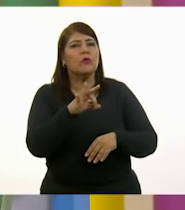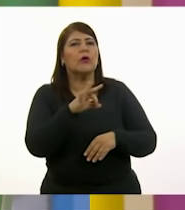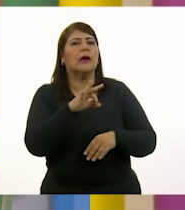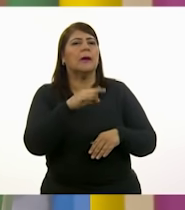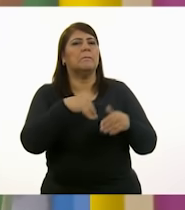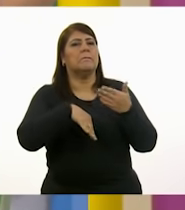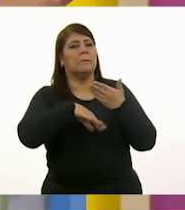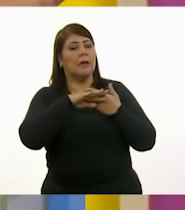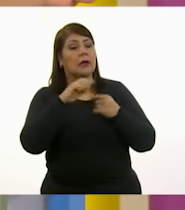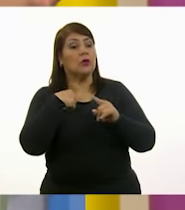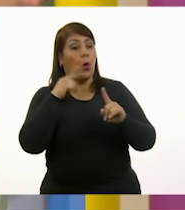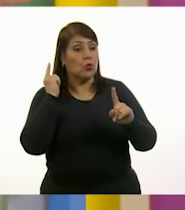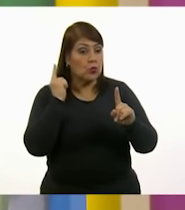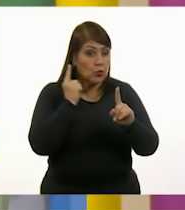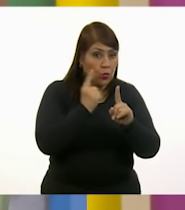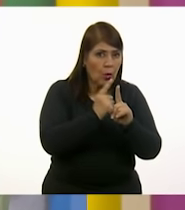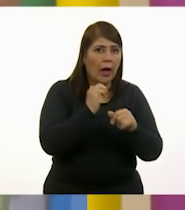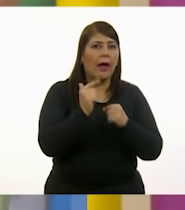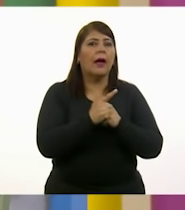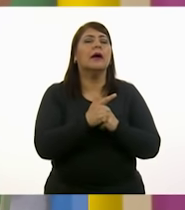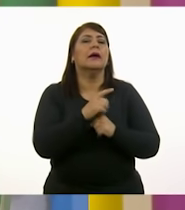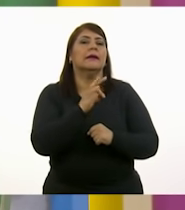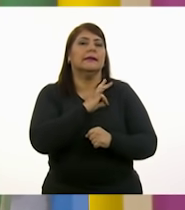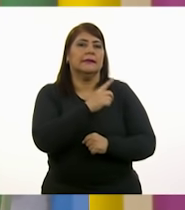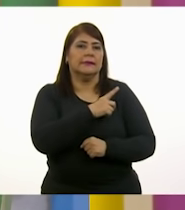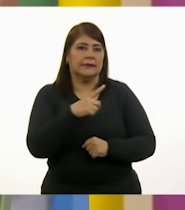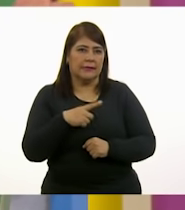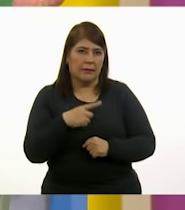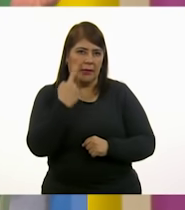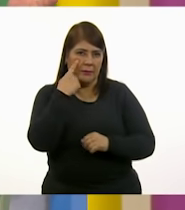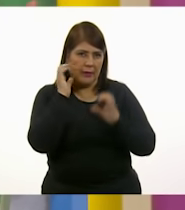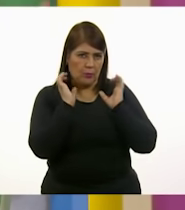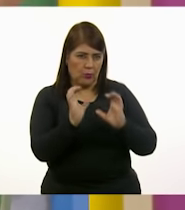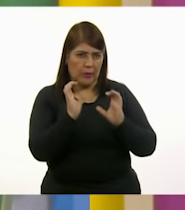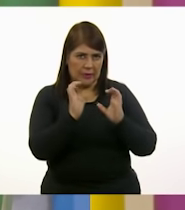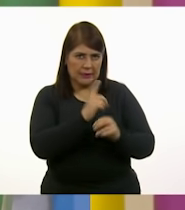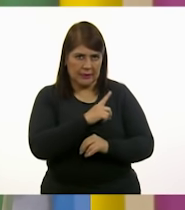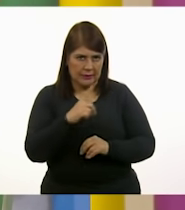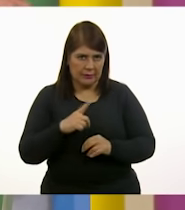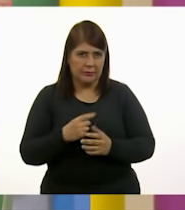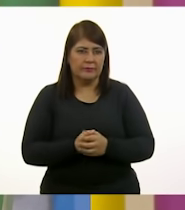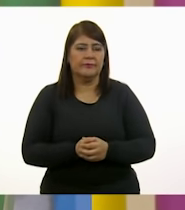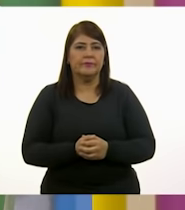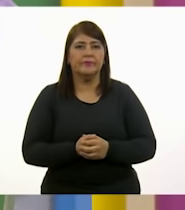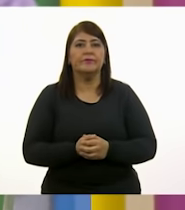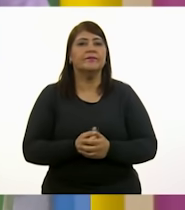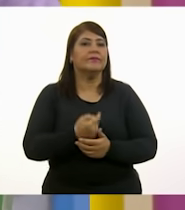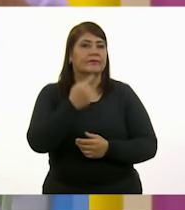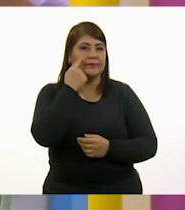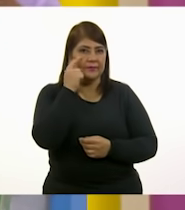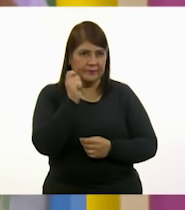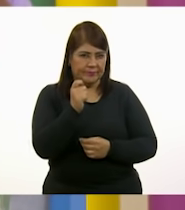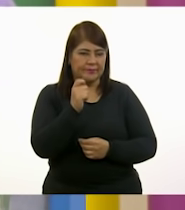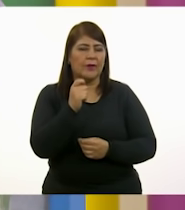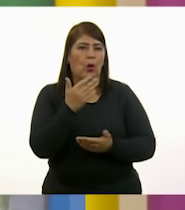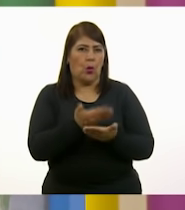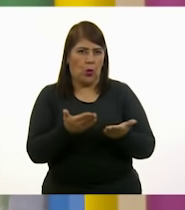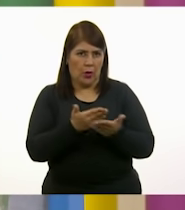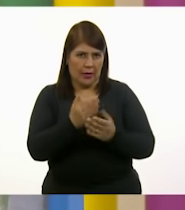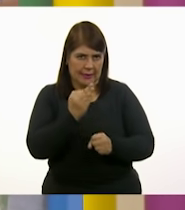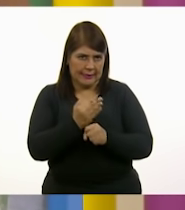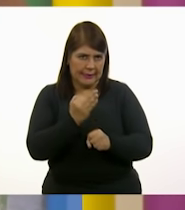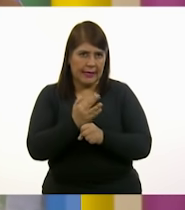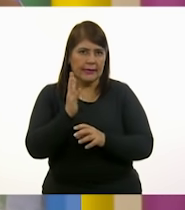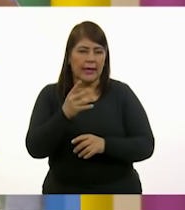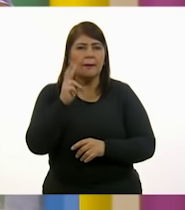daño si nos acercamos mucho Por lo tanto, tenemos que tener precaución Y entonces, hasta este momento hemos visto